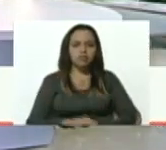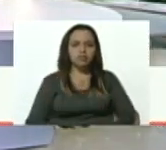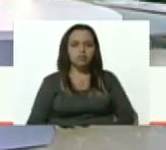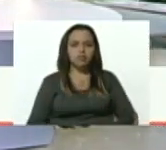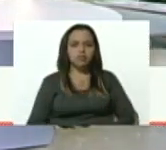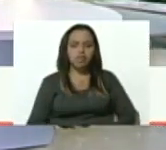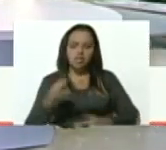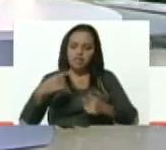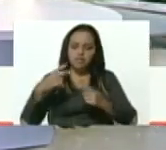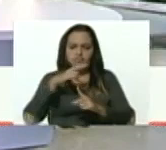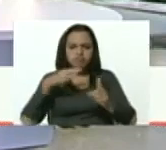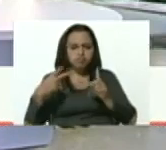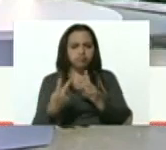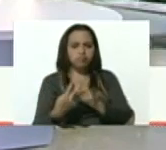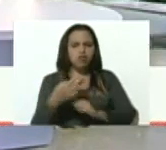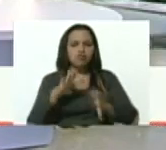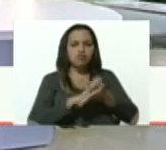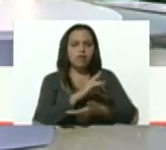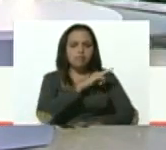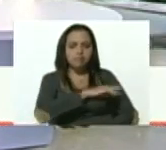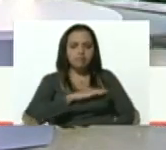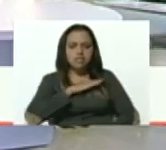de lo que la gran misión Vivienda Venezuela